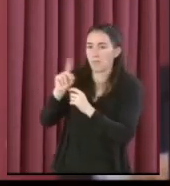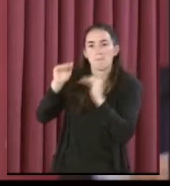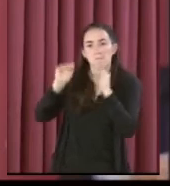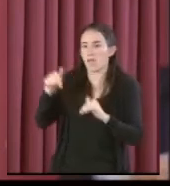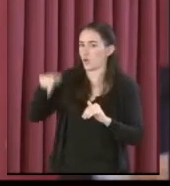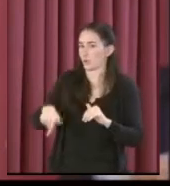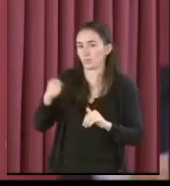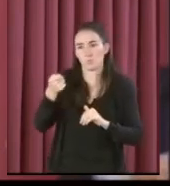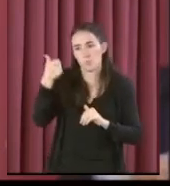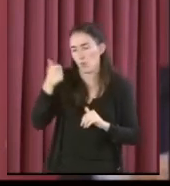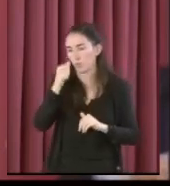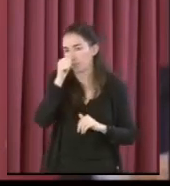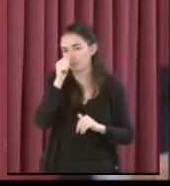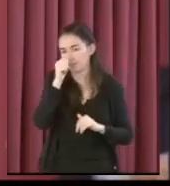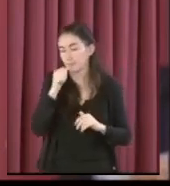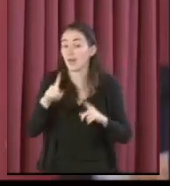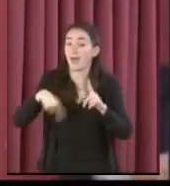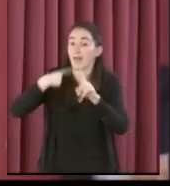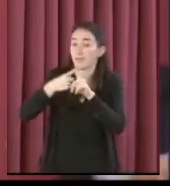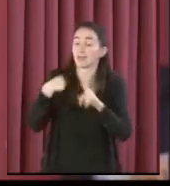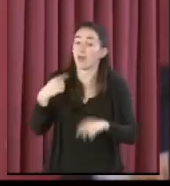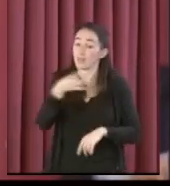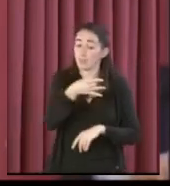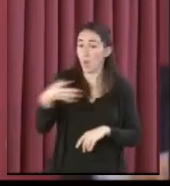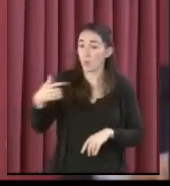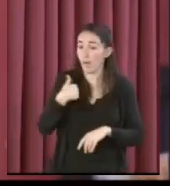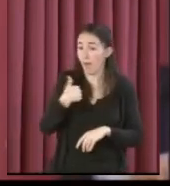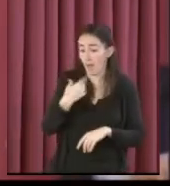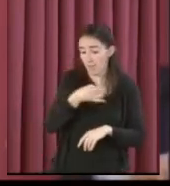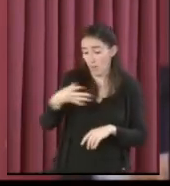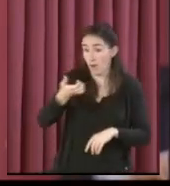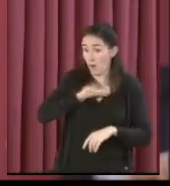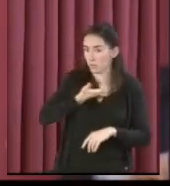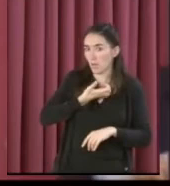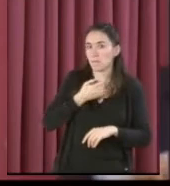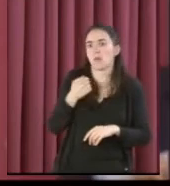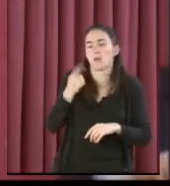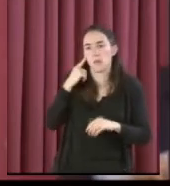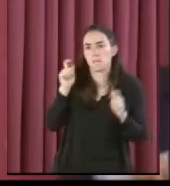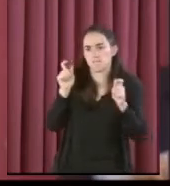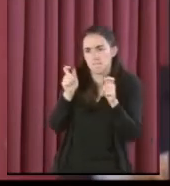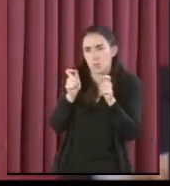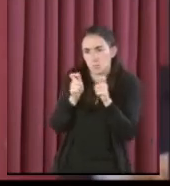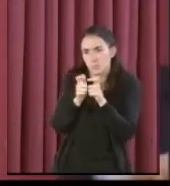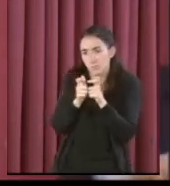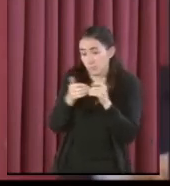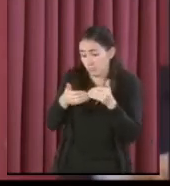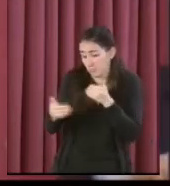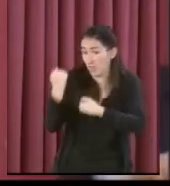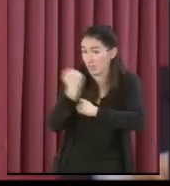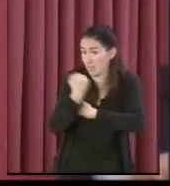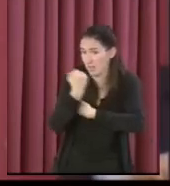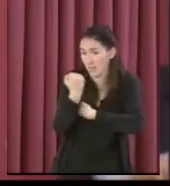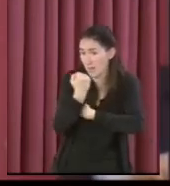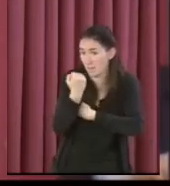gestión continuar con la tendencia de disminución de la deuda municipal. Les anuncio que cerraremos 2016 con el porcentaje de endeudamiento